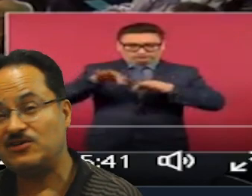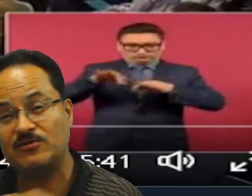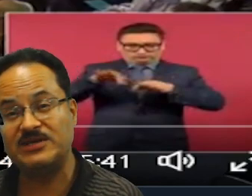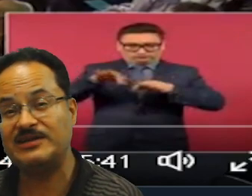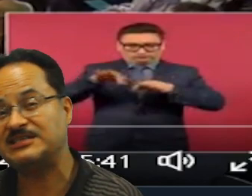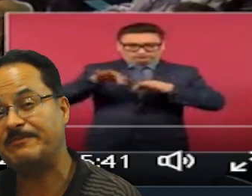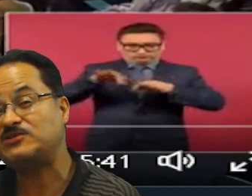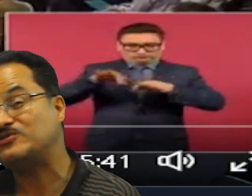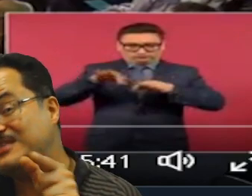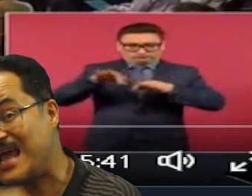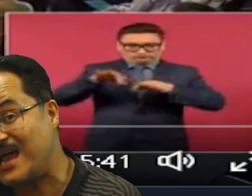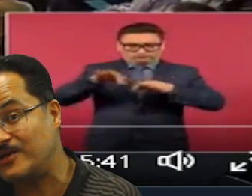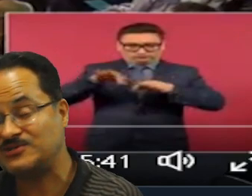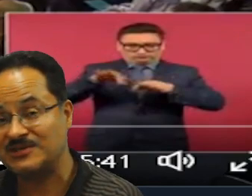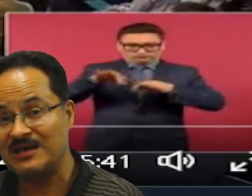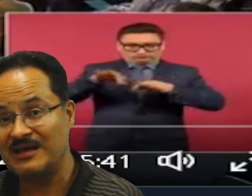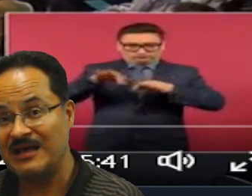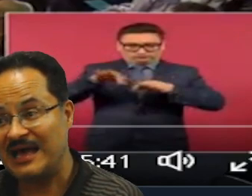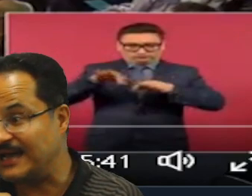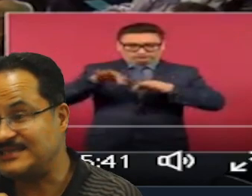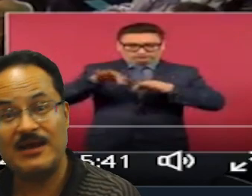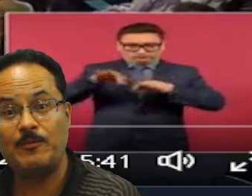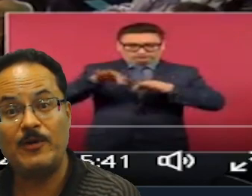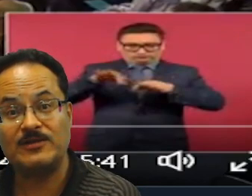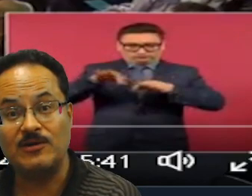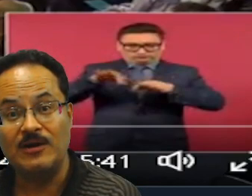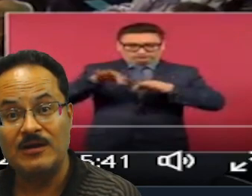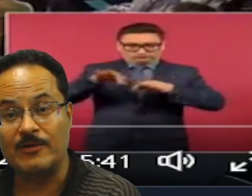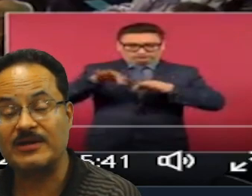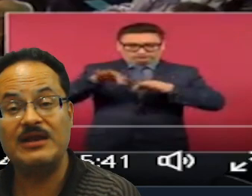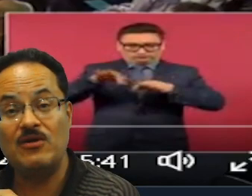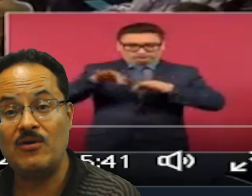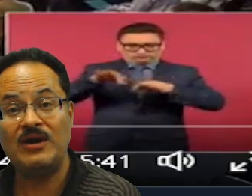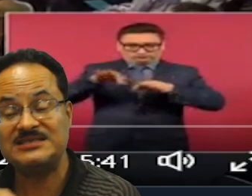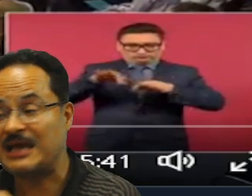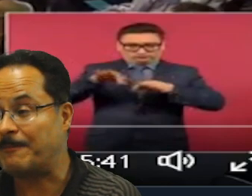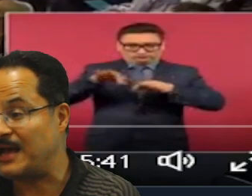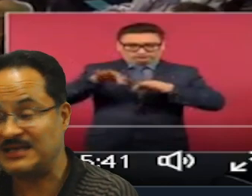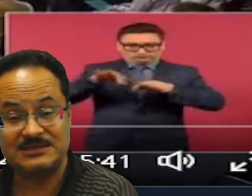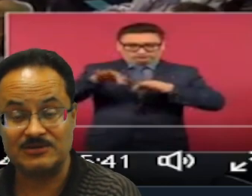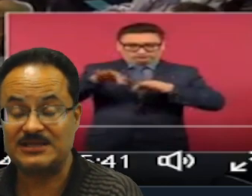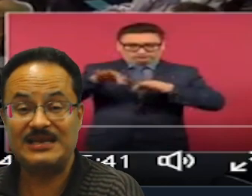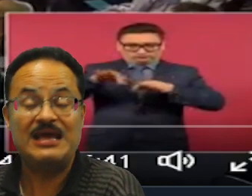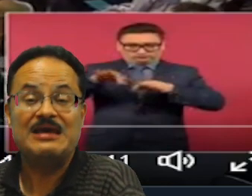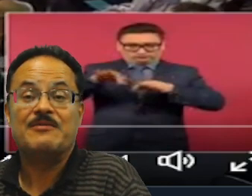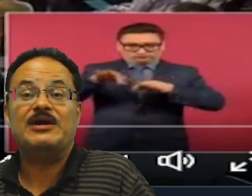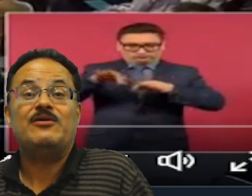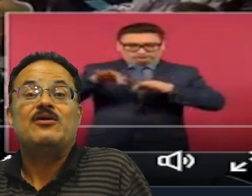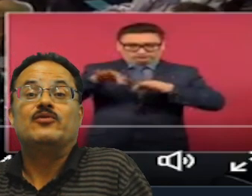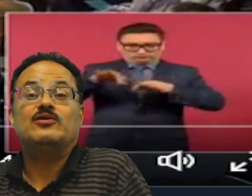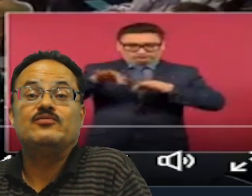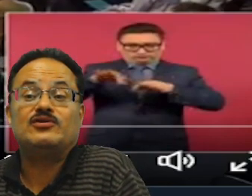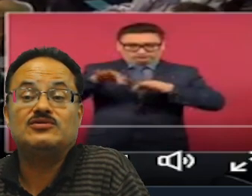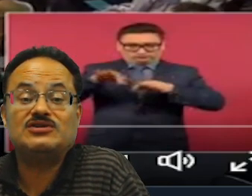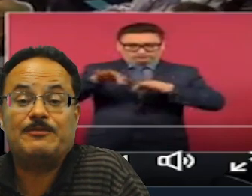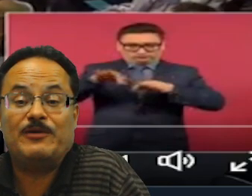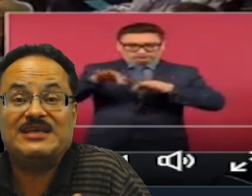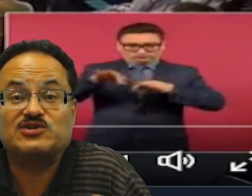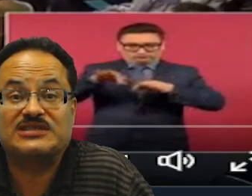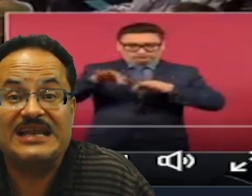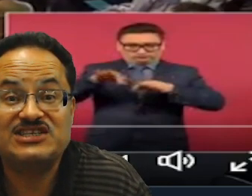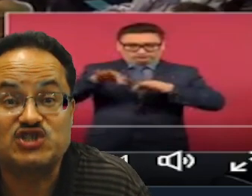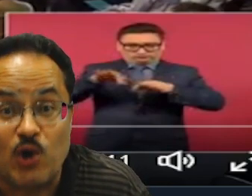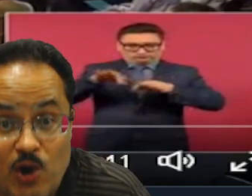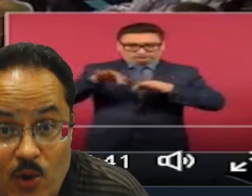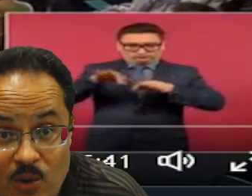35 millones de pesos diarios a ese aeropuerto porque no es capaz no tiene bueno no no se